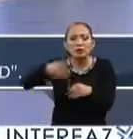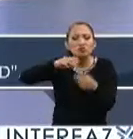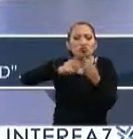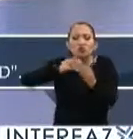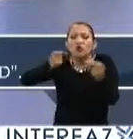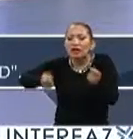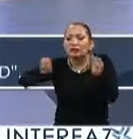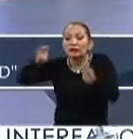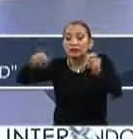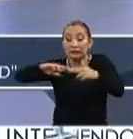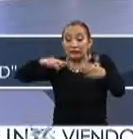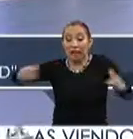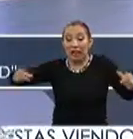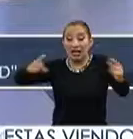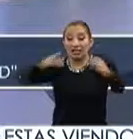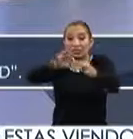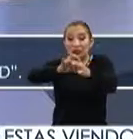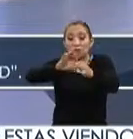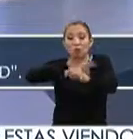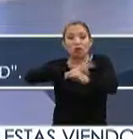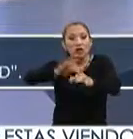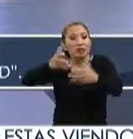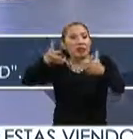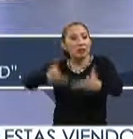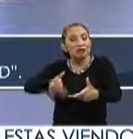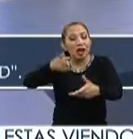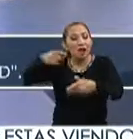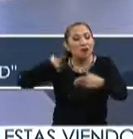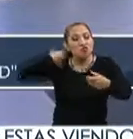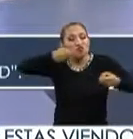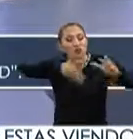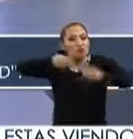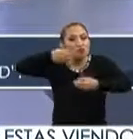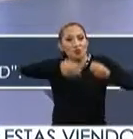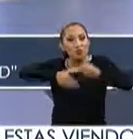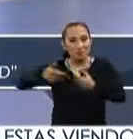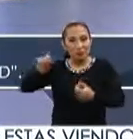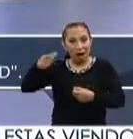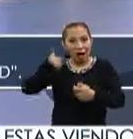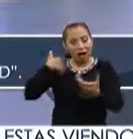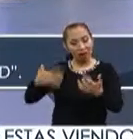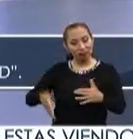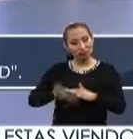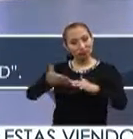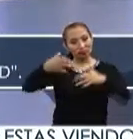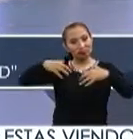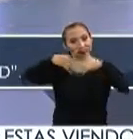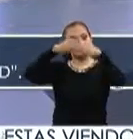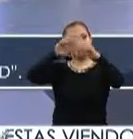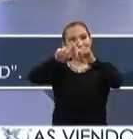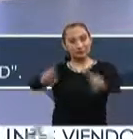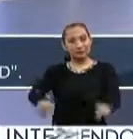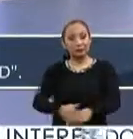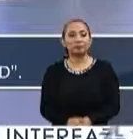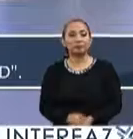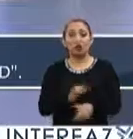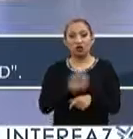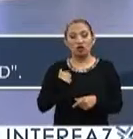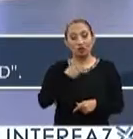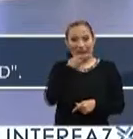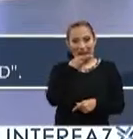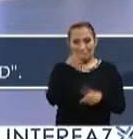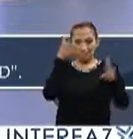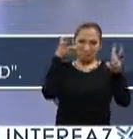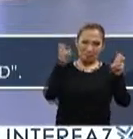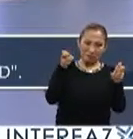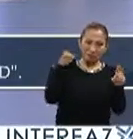y que esa relación pueda ejercer un diálogo y un intercambio justo para construir en la diferencia. Entonces sí, nos